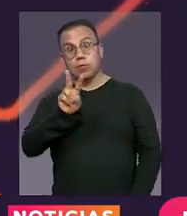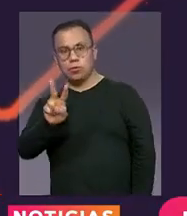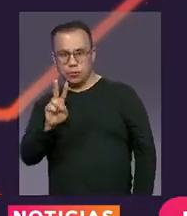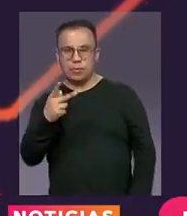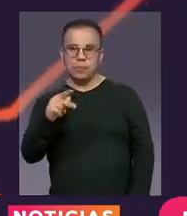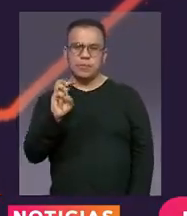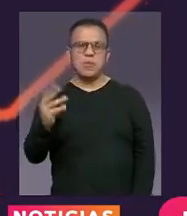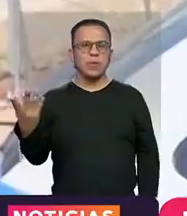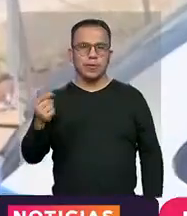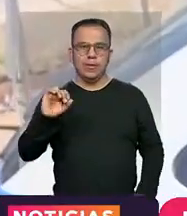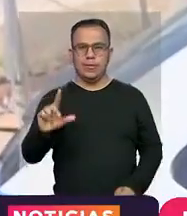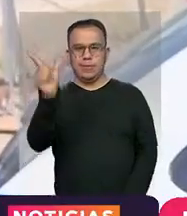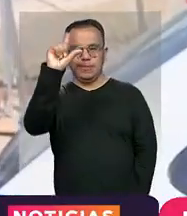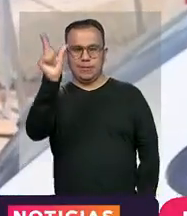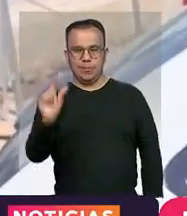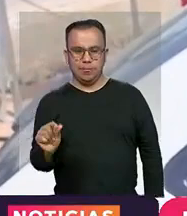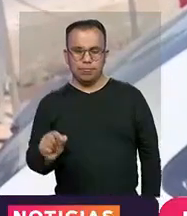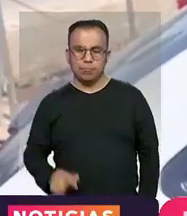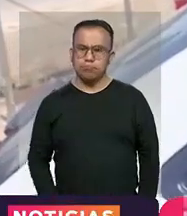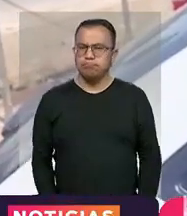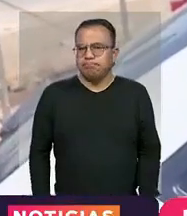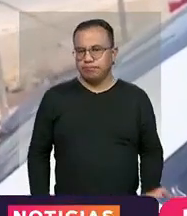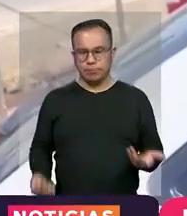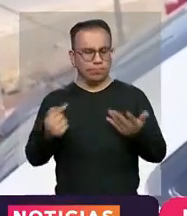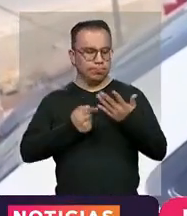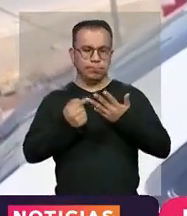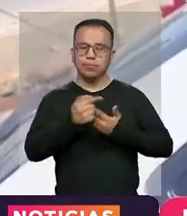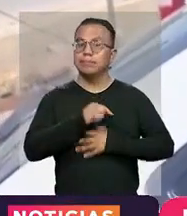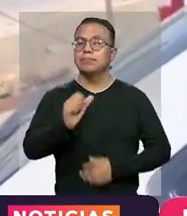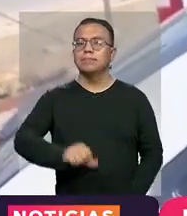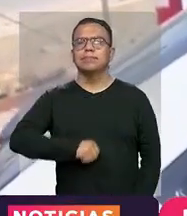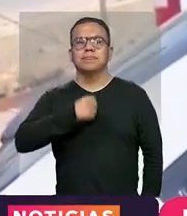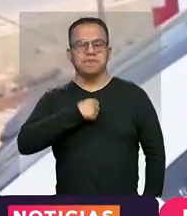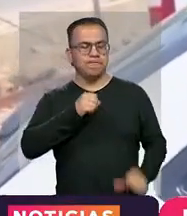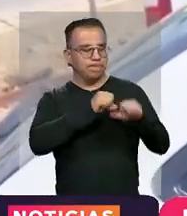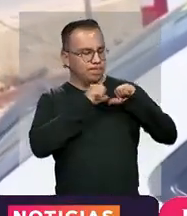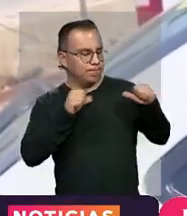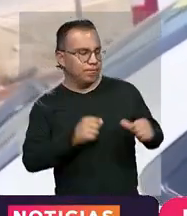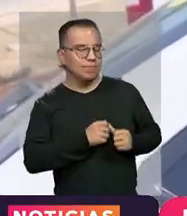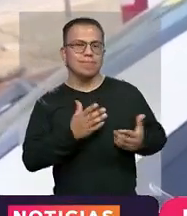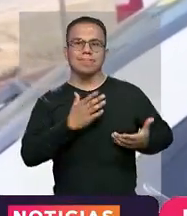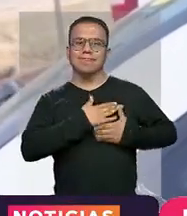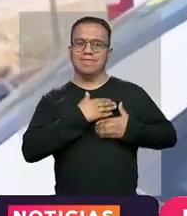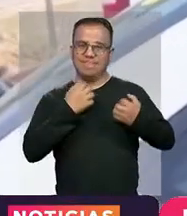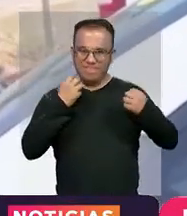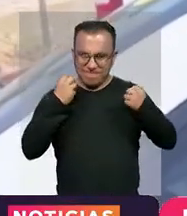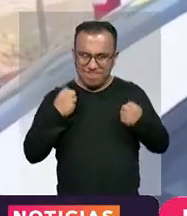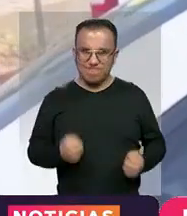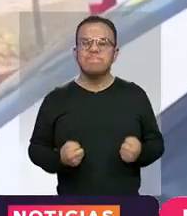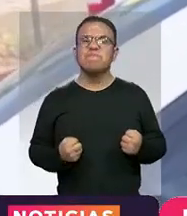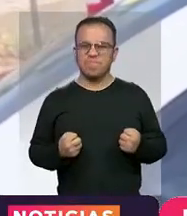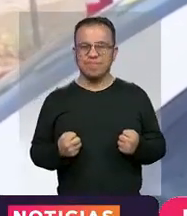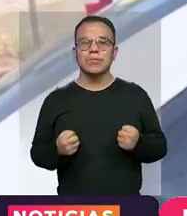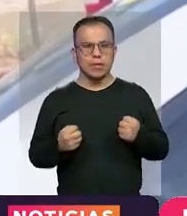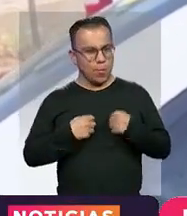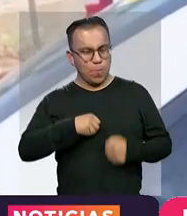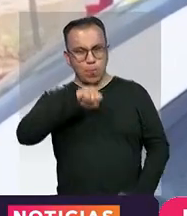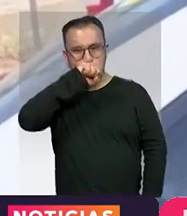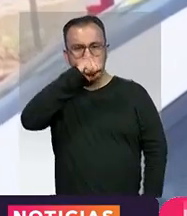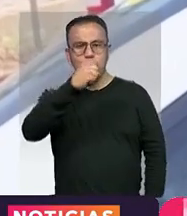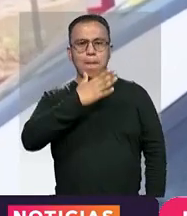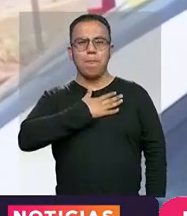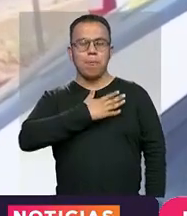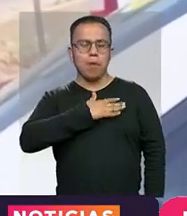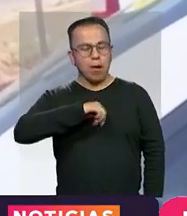territorio italiano. Creo que como todos, ¿no? Con el orgullo, con el corazón como hinchado de ese patriotismo,